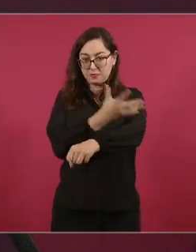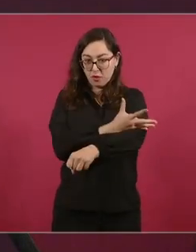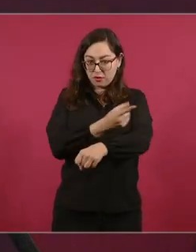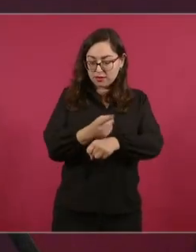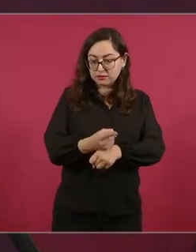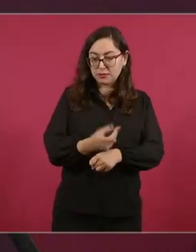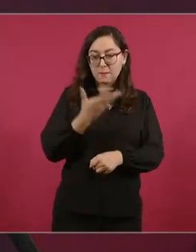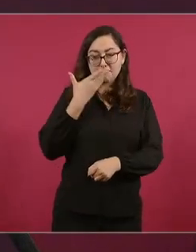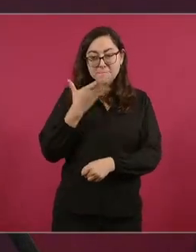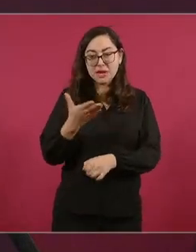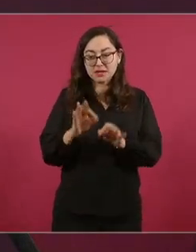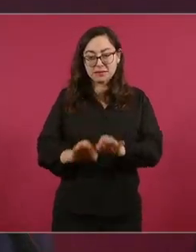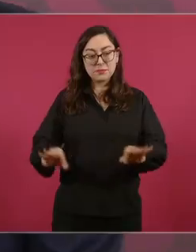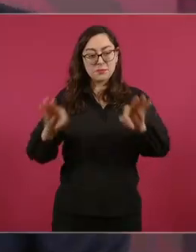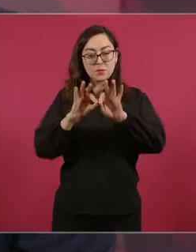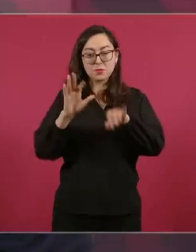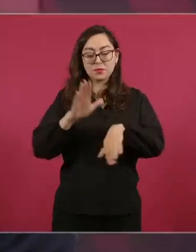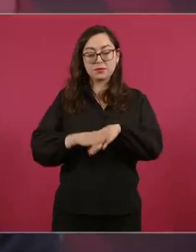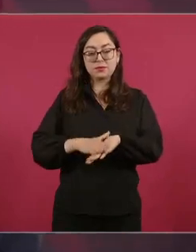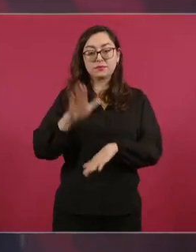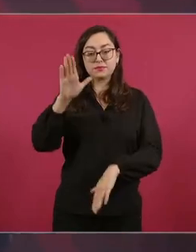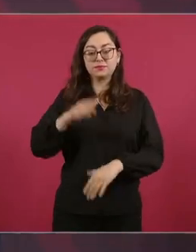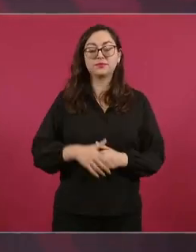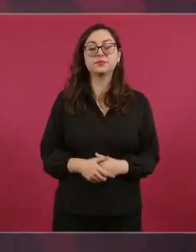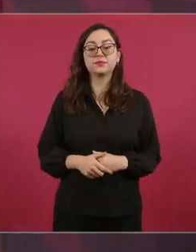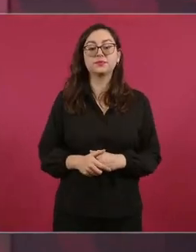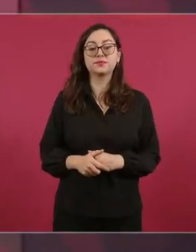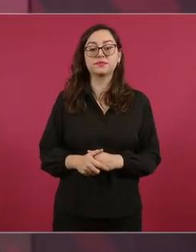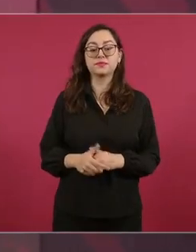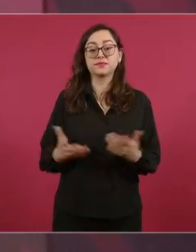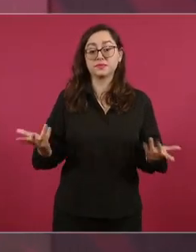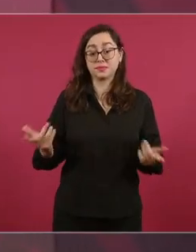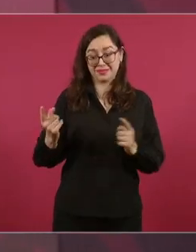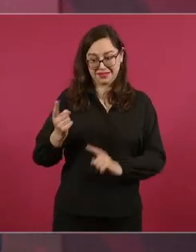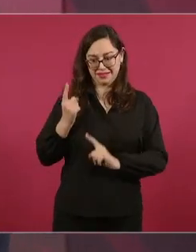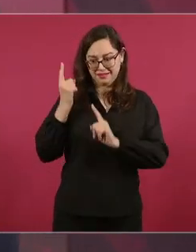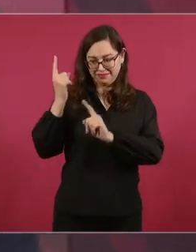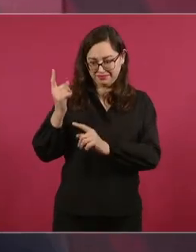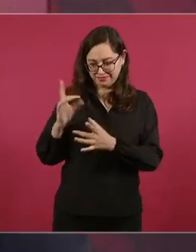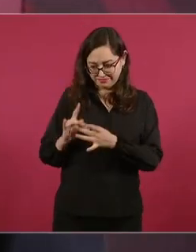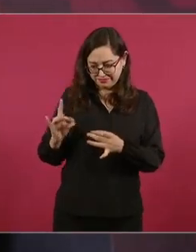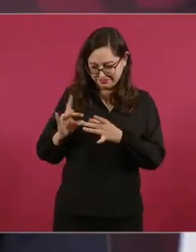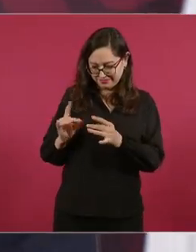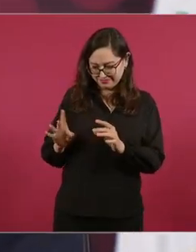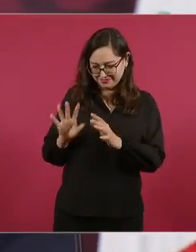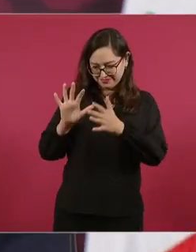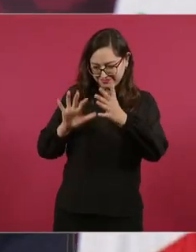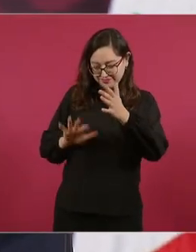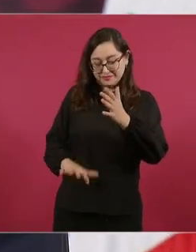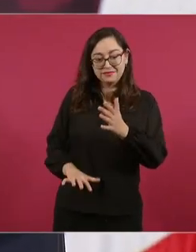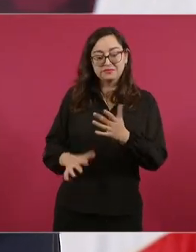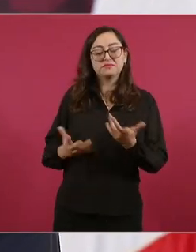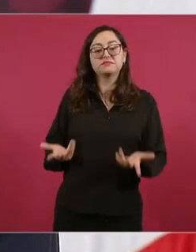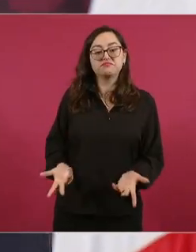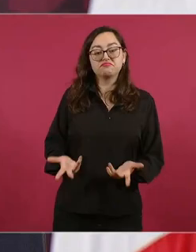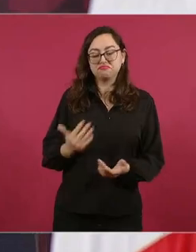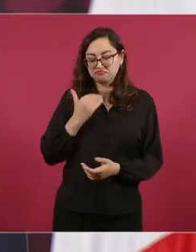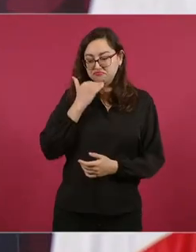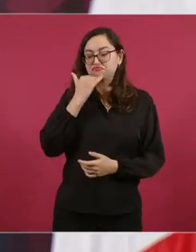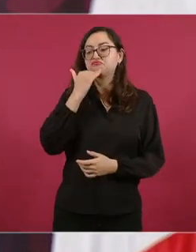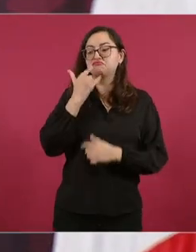honestidad, decía el Quijote, por la libertad y por la dignidad. si es necesario, se